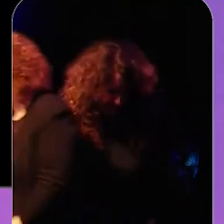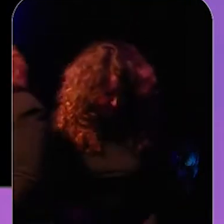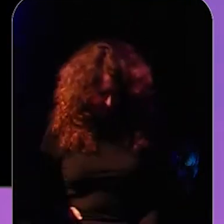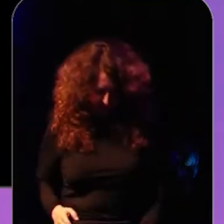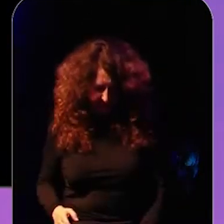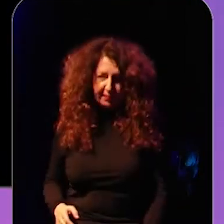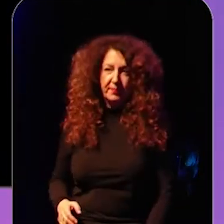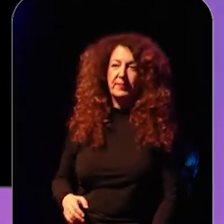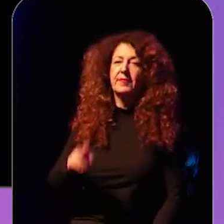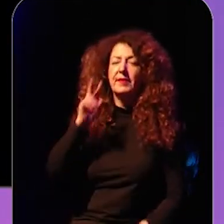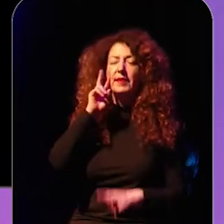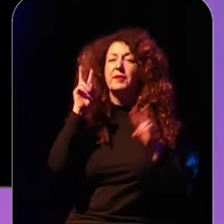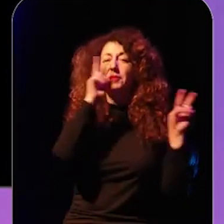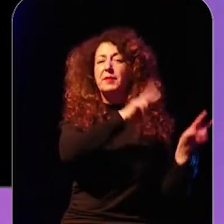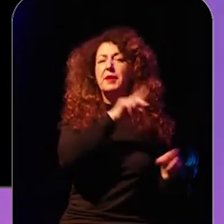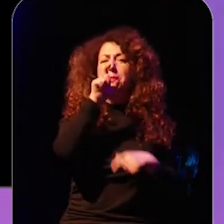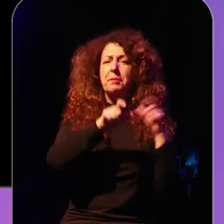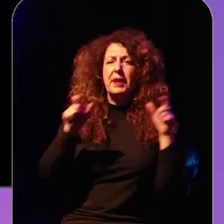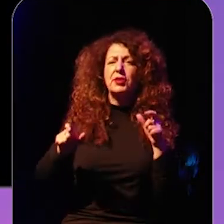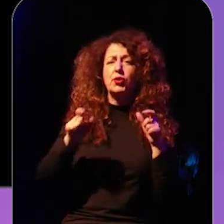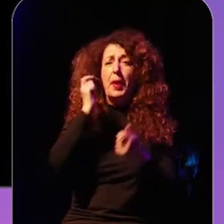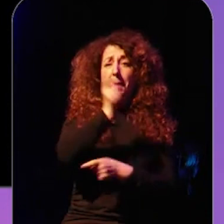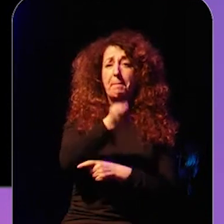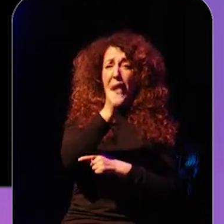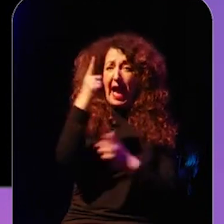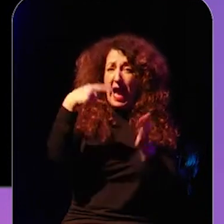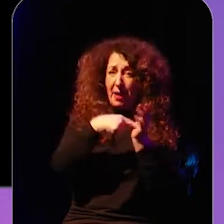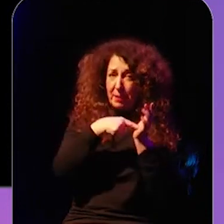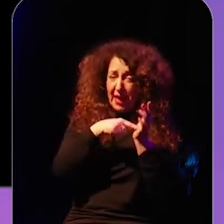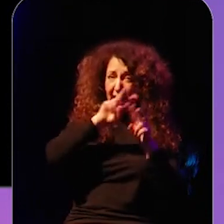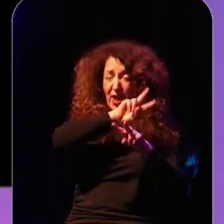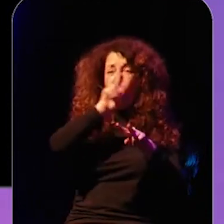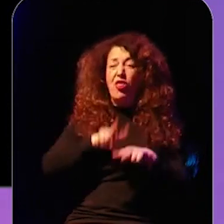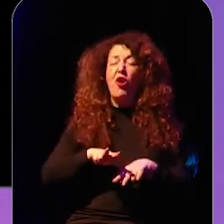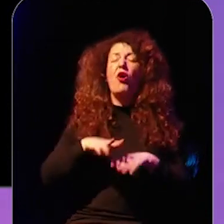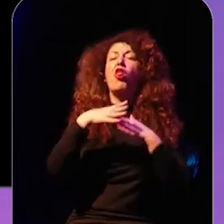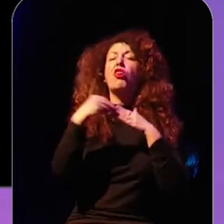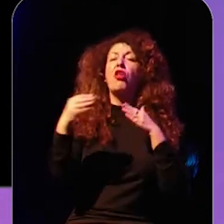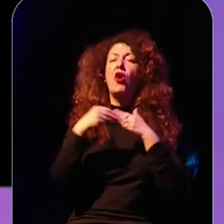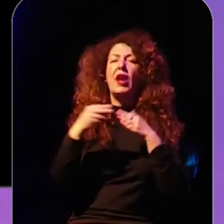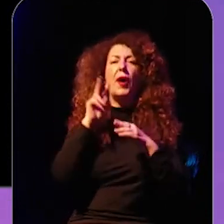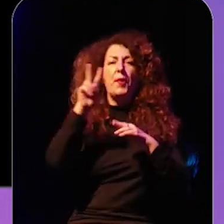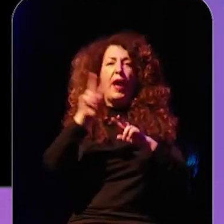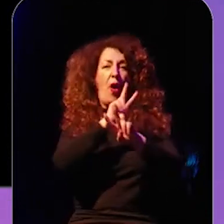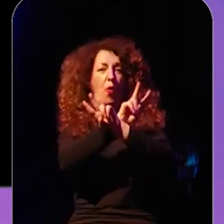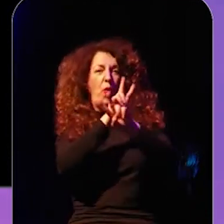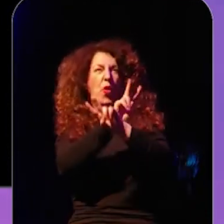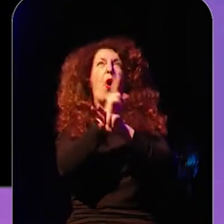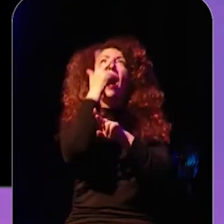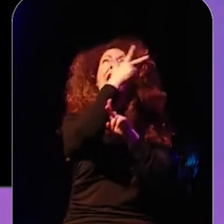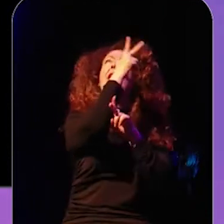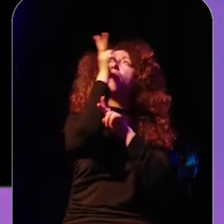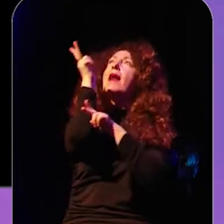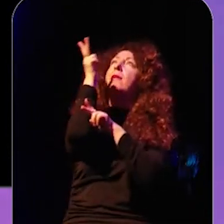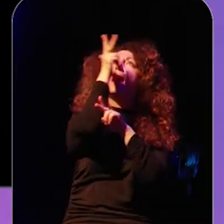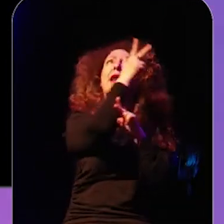Aquí conseguimos que la gente pague $1000 por ir a ver a U2 y se pegue el concierto grabando el techo, que es una cosa maravillosa.